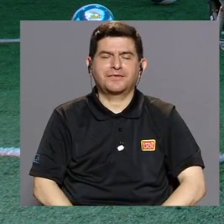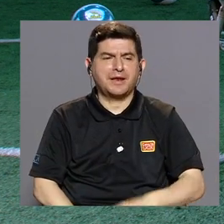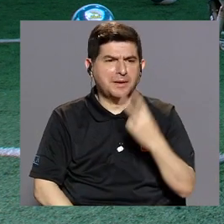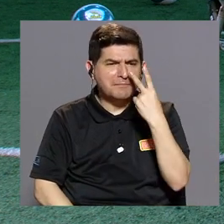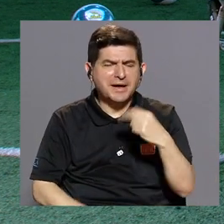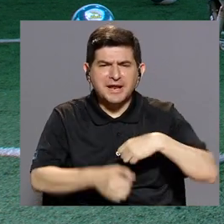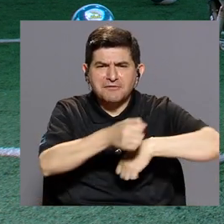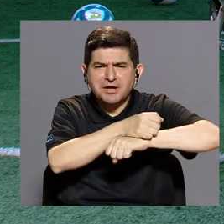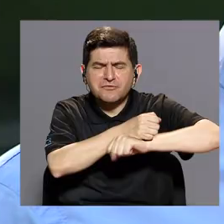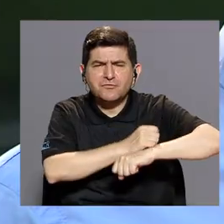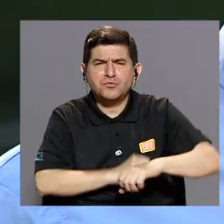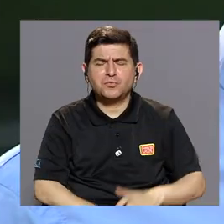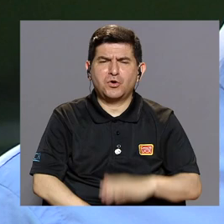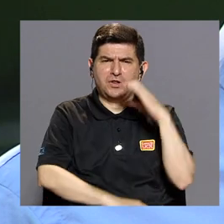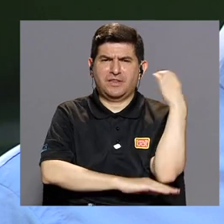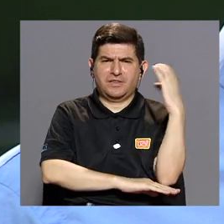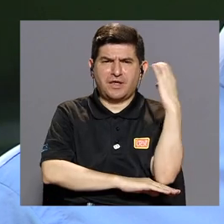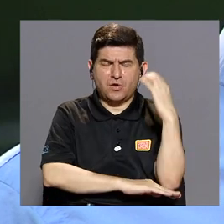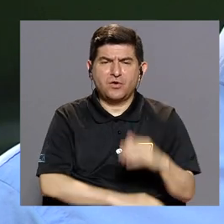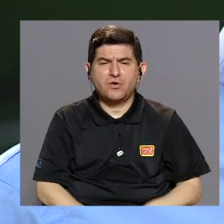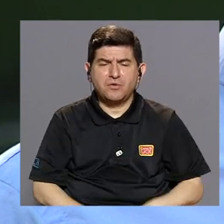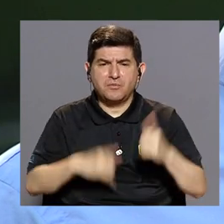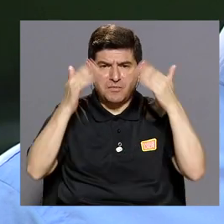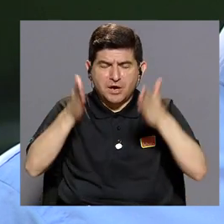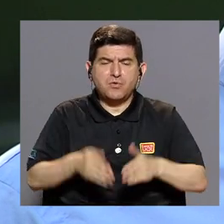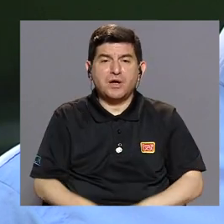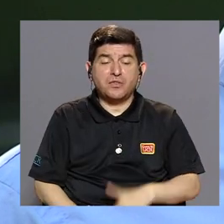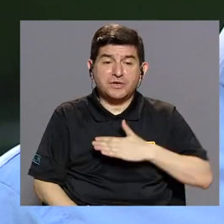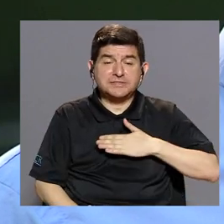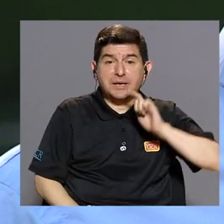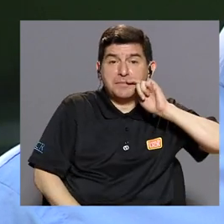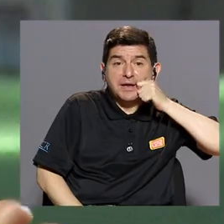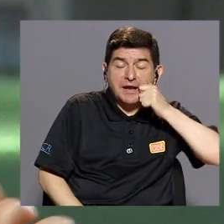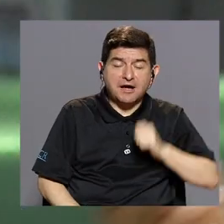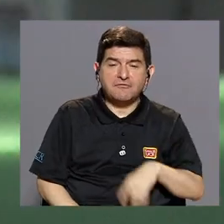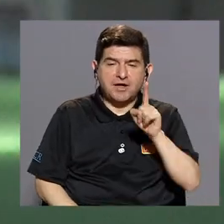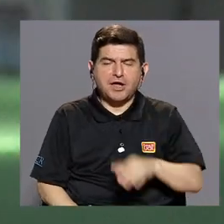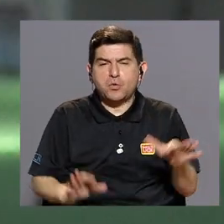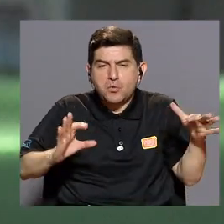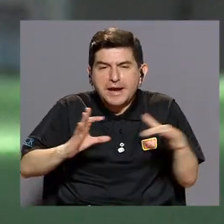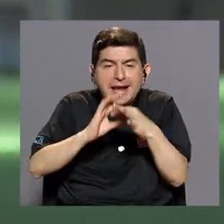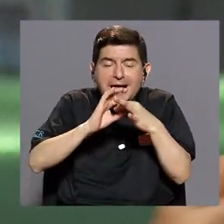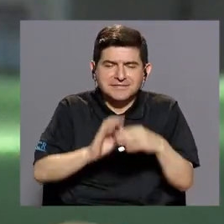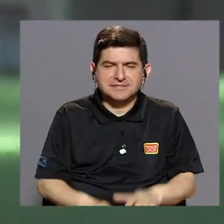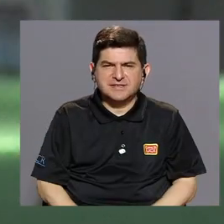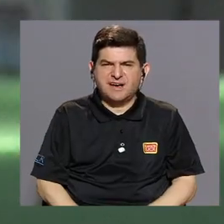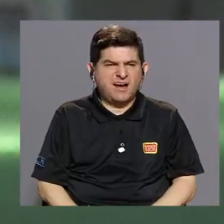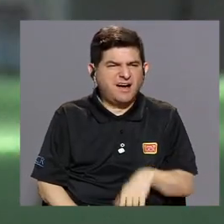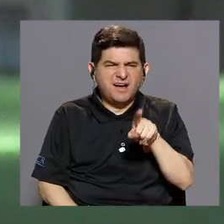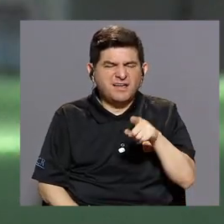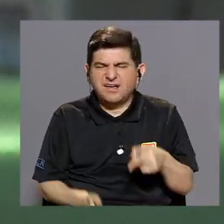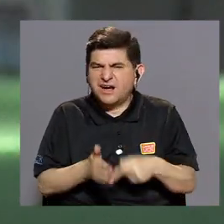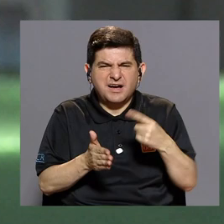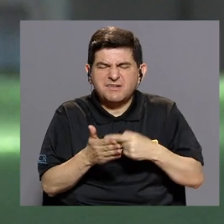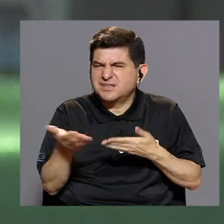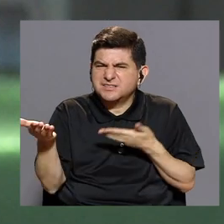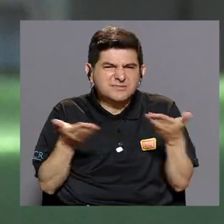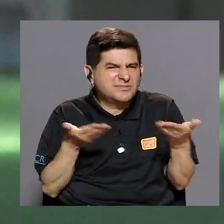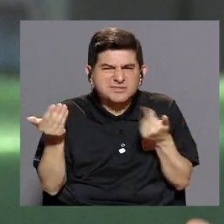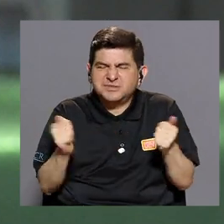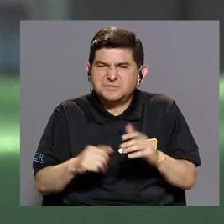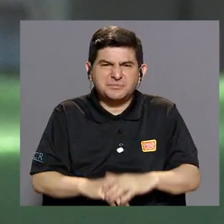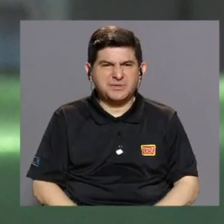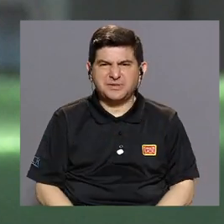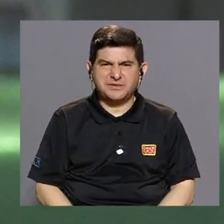ver el fútbol colombiano, las jugadoras me mandaban contraseñas, que en un link, que en el otro no siempre servía. O